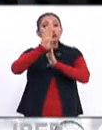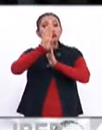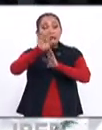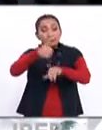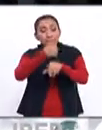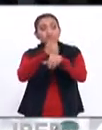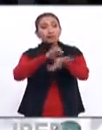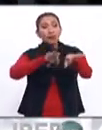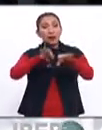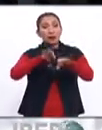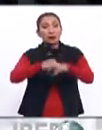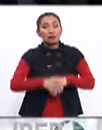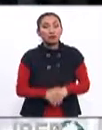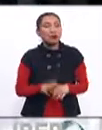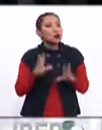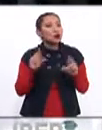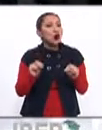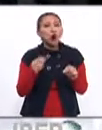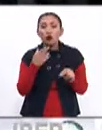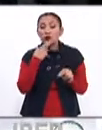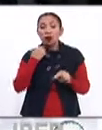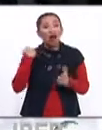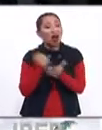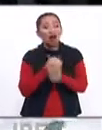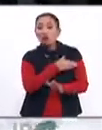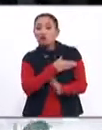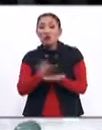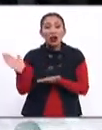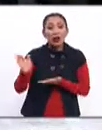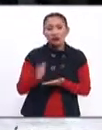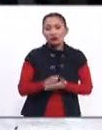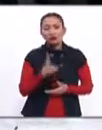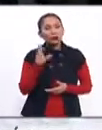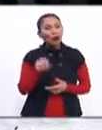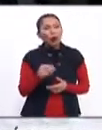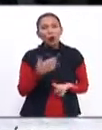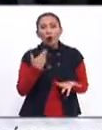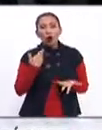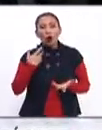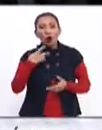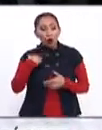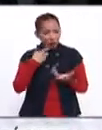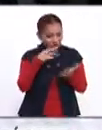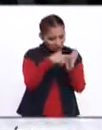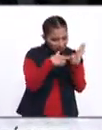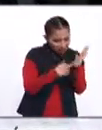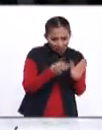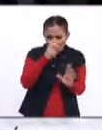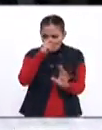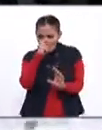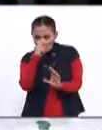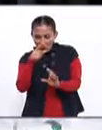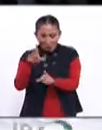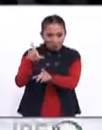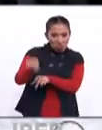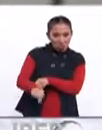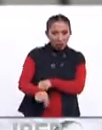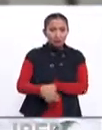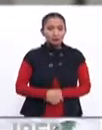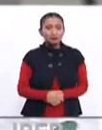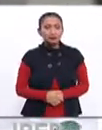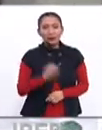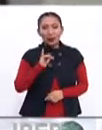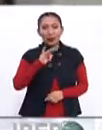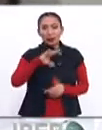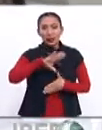la creación de empleos, no el uso de la fuerza, no el uso de medidas coercitivas.